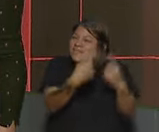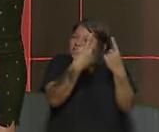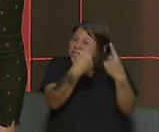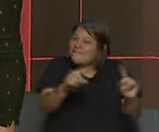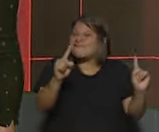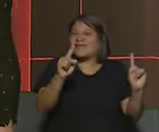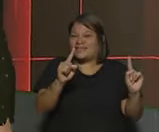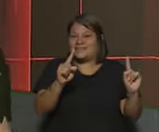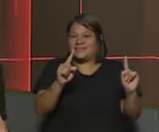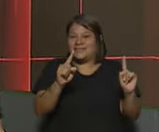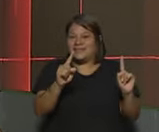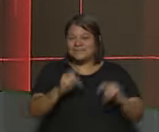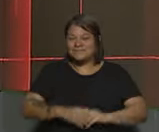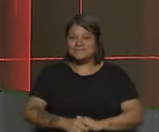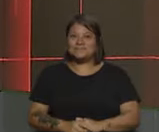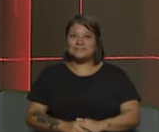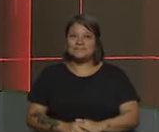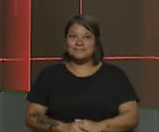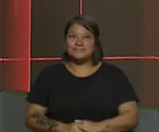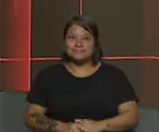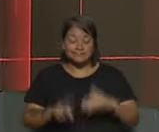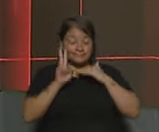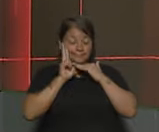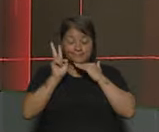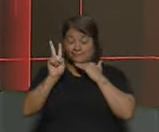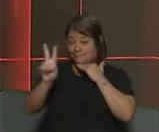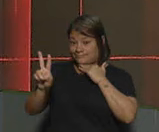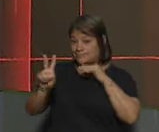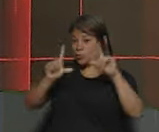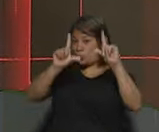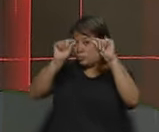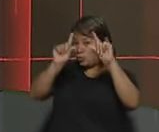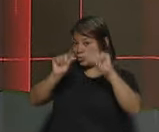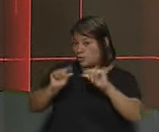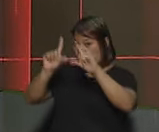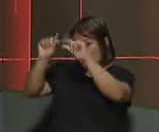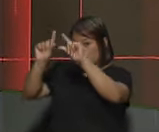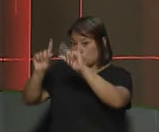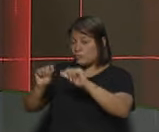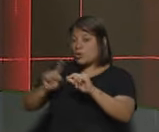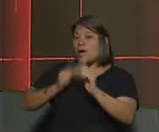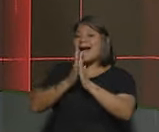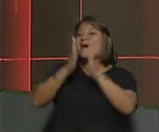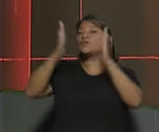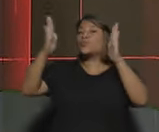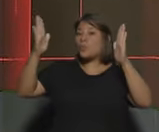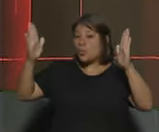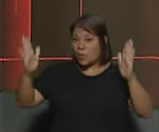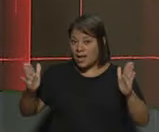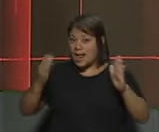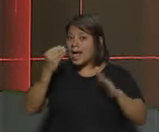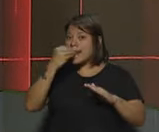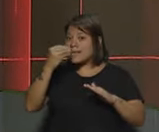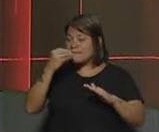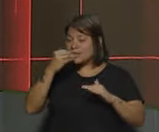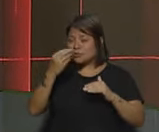en la góndola pero a ver rápido mira estos números son interanuales los alimentos que más aumentaron en los últimos 12